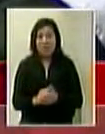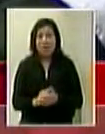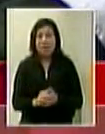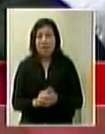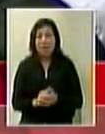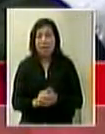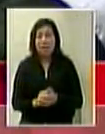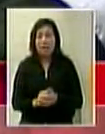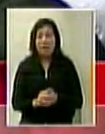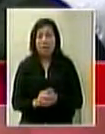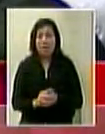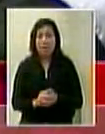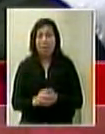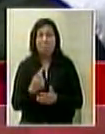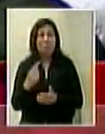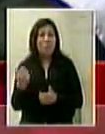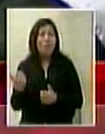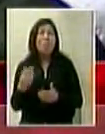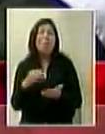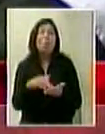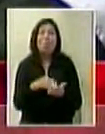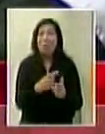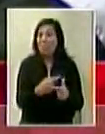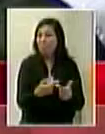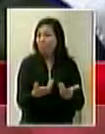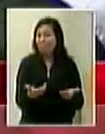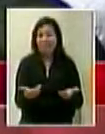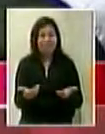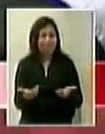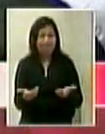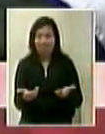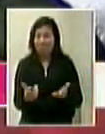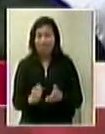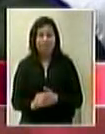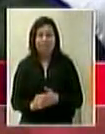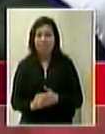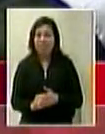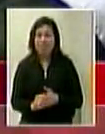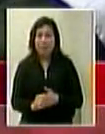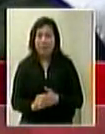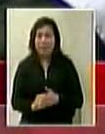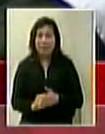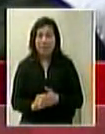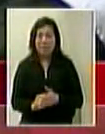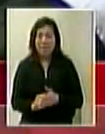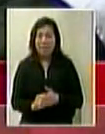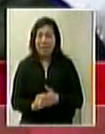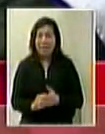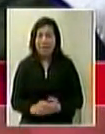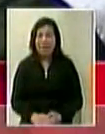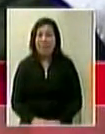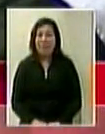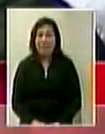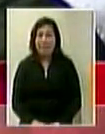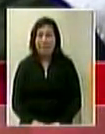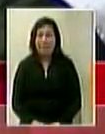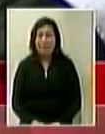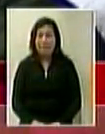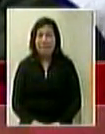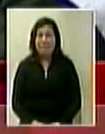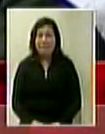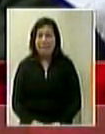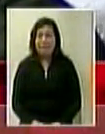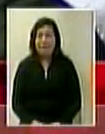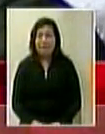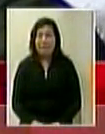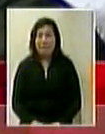No puede ser, pues, una vara para unos y otra vara para otros, ¿no? Y no estoy hablando tanto del expresidente Fujimori, estoy